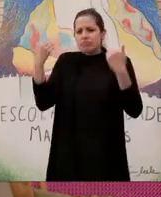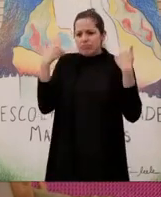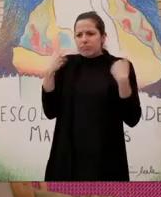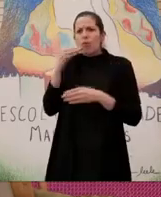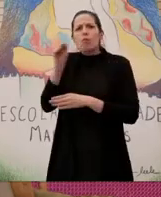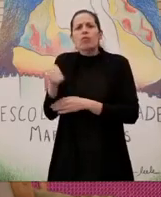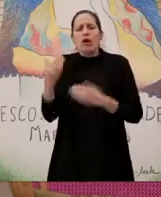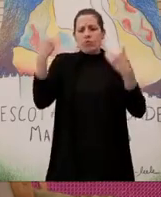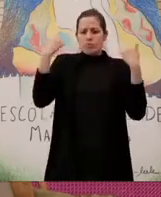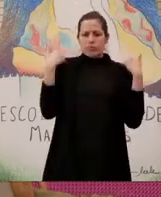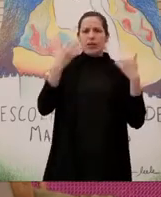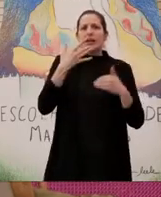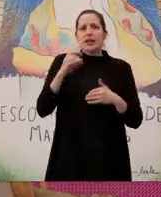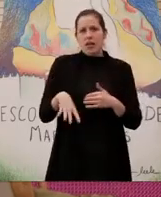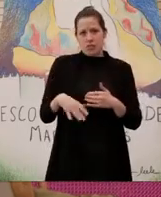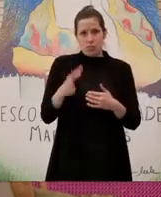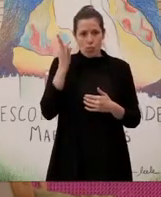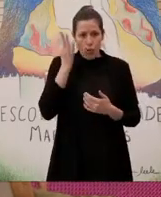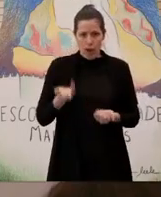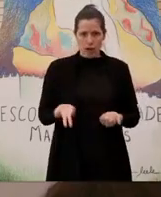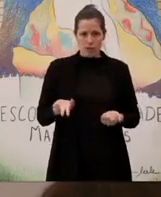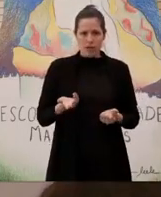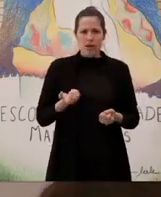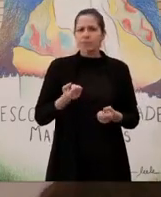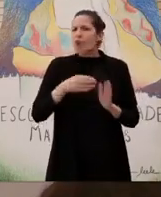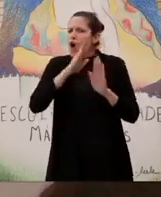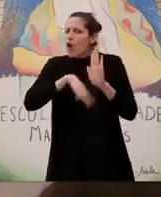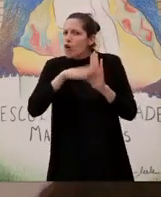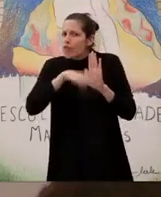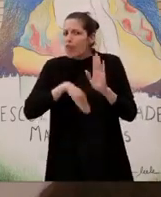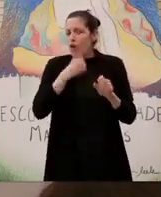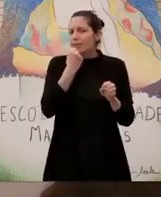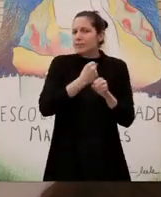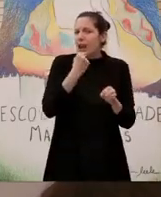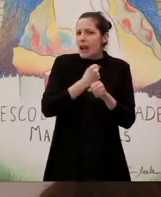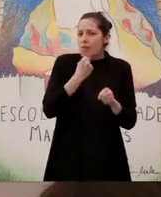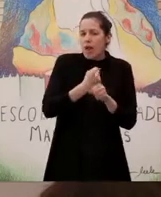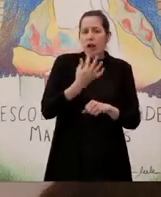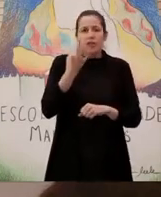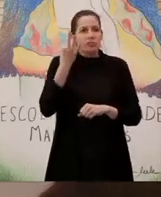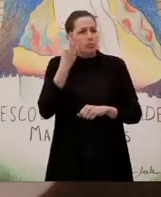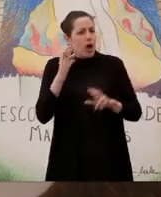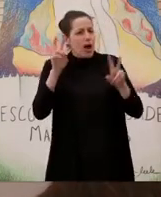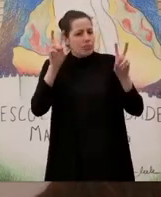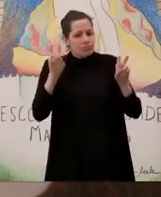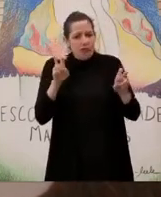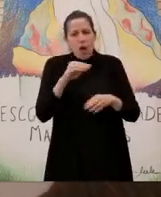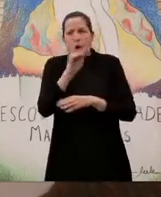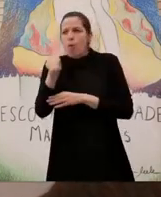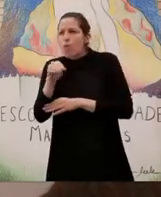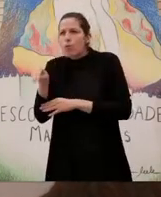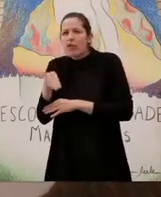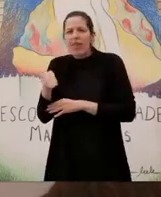dos cuidados asmuyeres en qué condiciones laborais están llevando asmuyeres os cuidados de todas y de todos